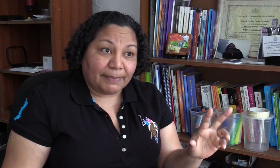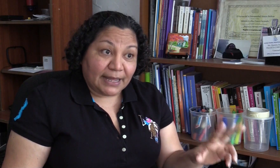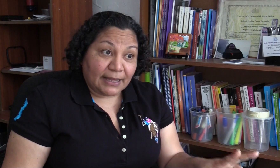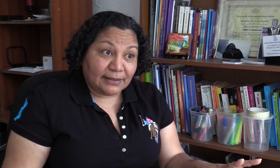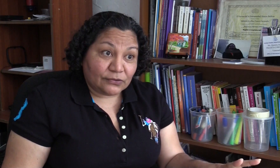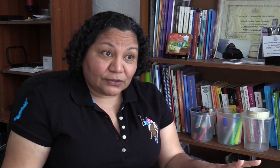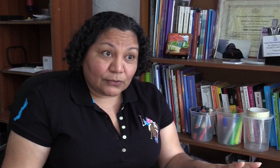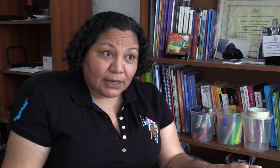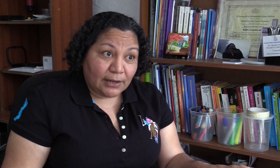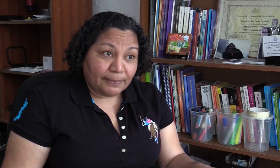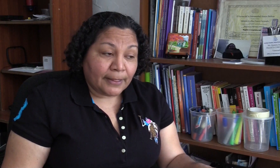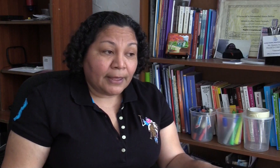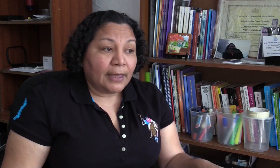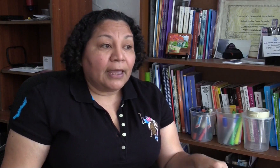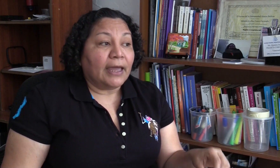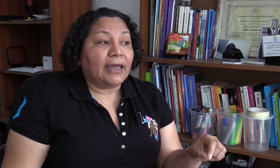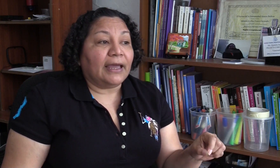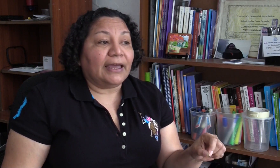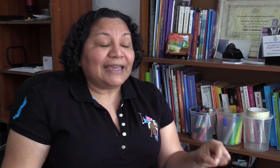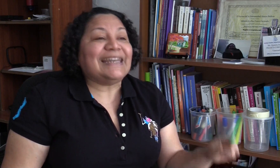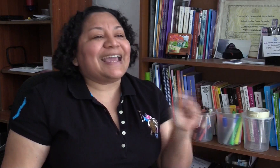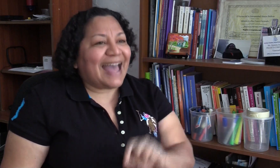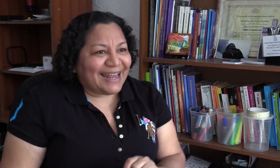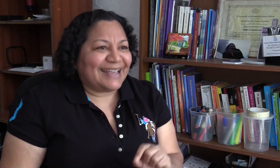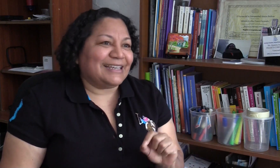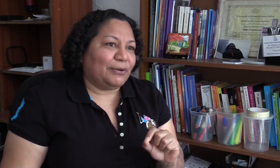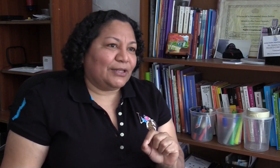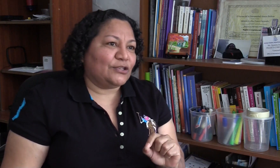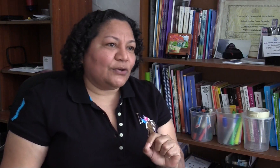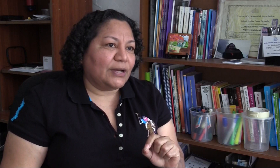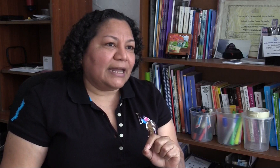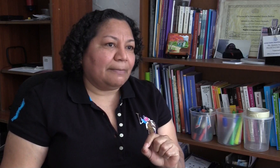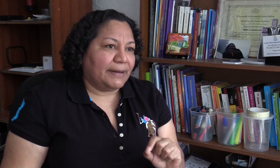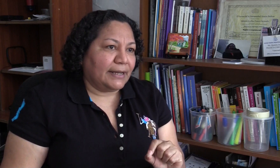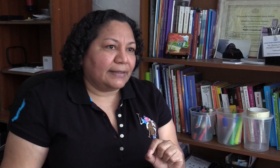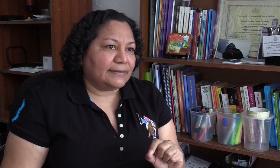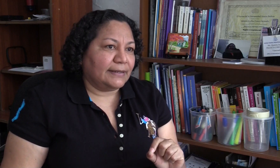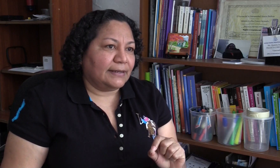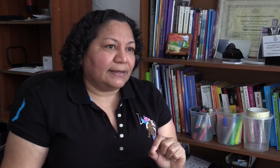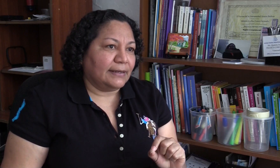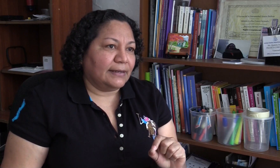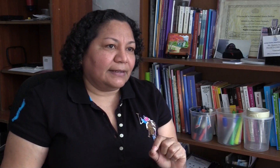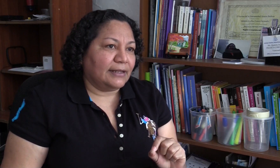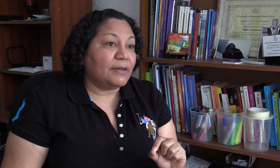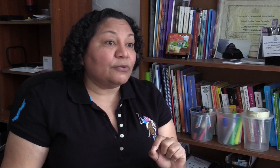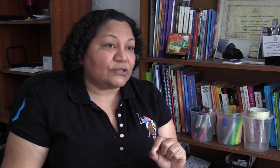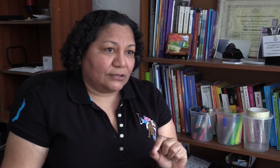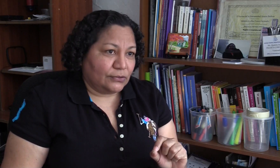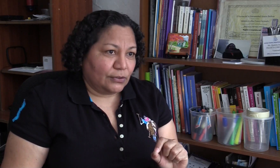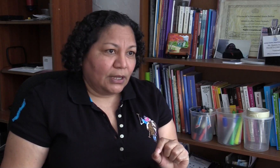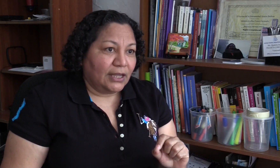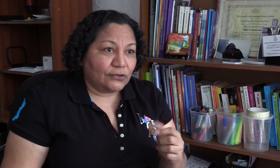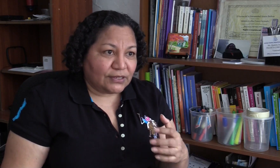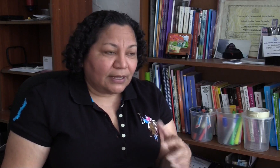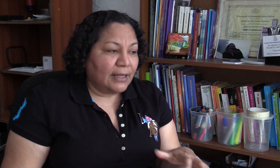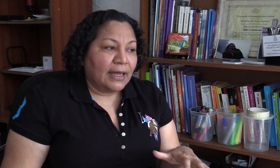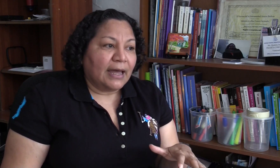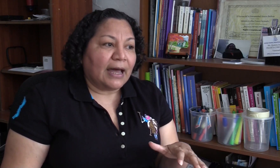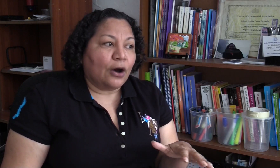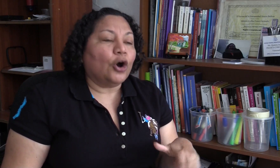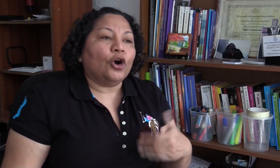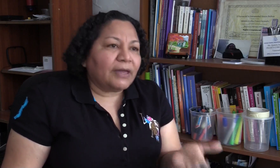a las parejas heterosexuales y negar esa protección a las parejas del mismo sexo.